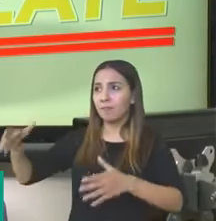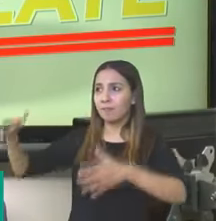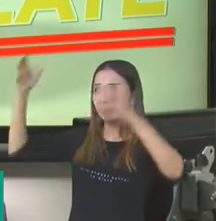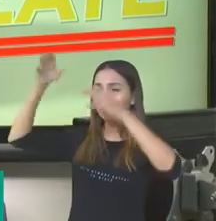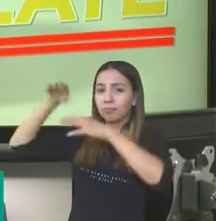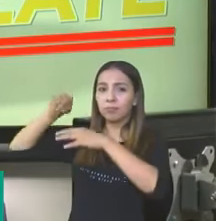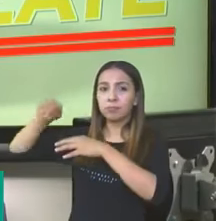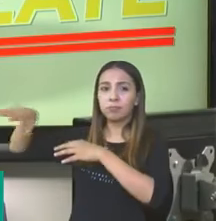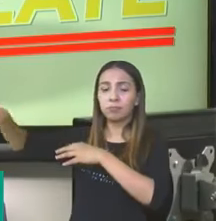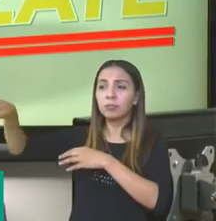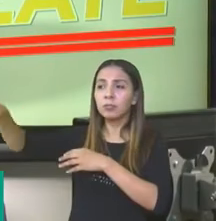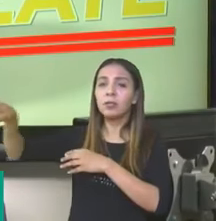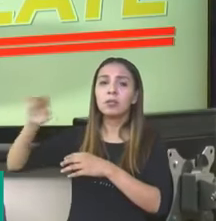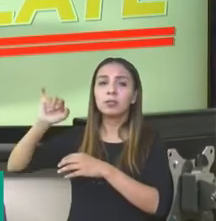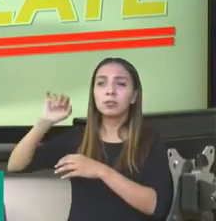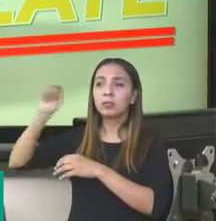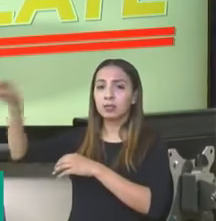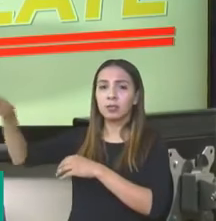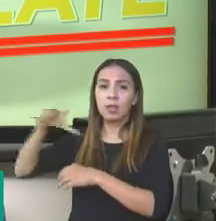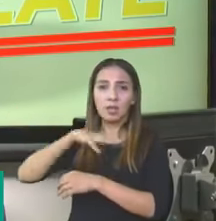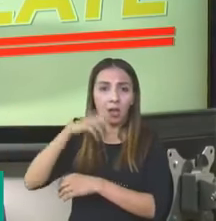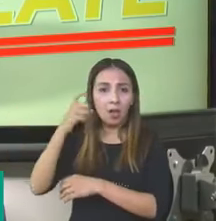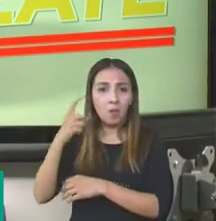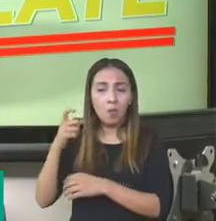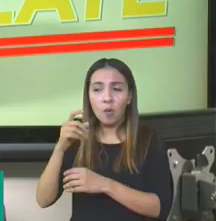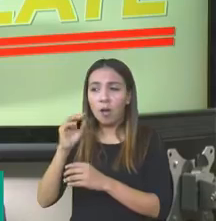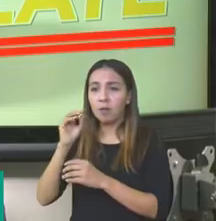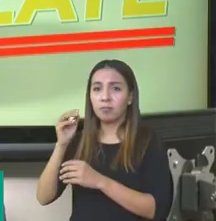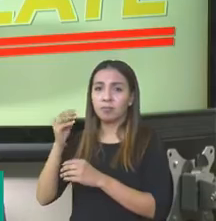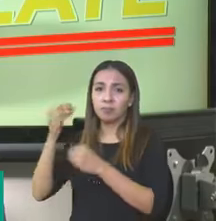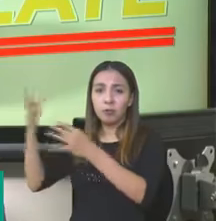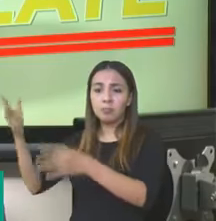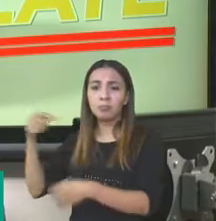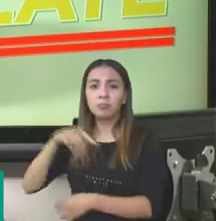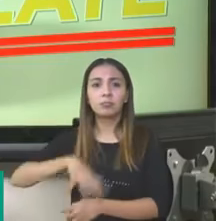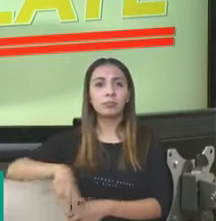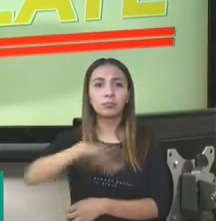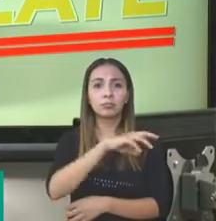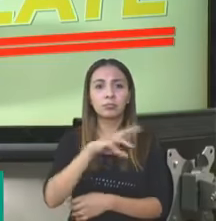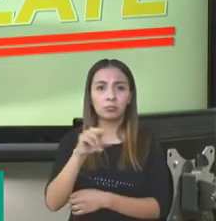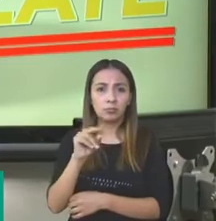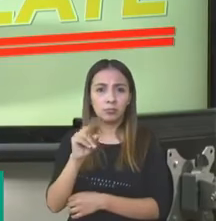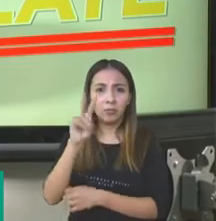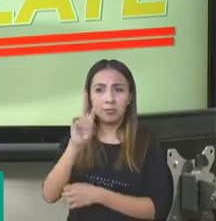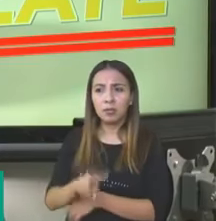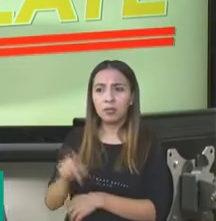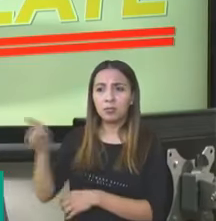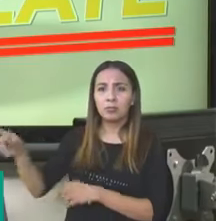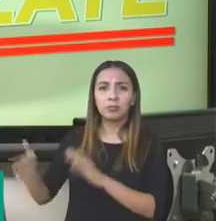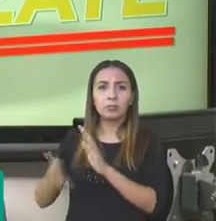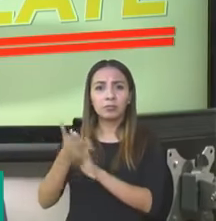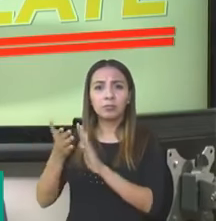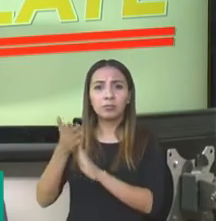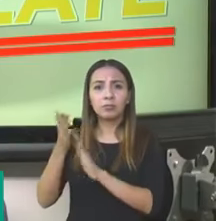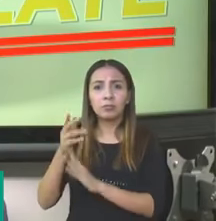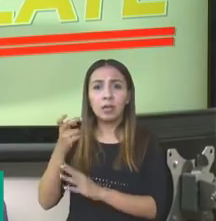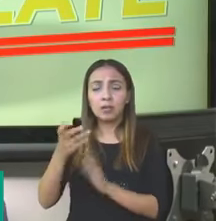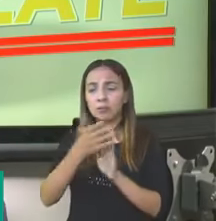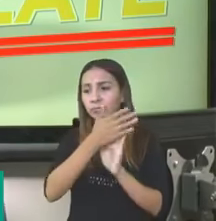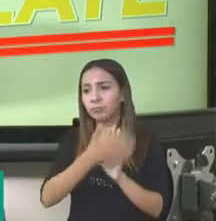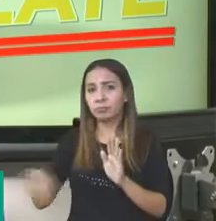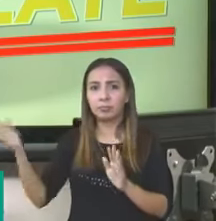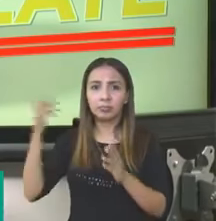nosotros no nos llega. Entonces desde que Encinos se construyó hemos tenido ese problema, ya son más de